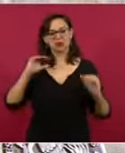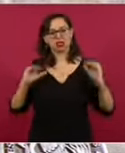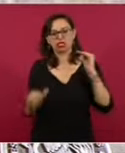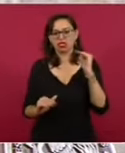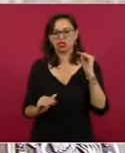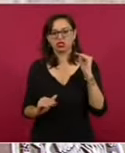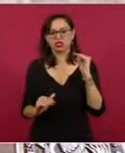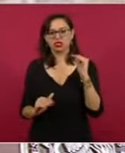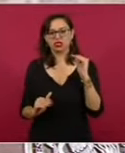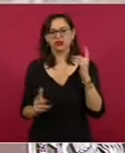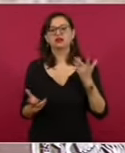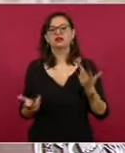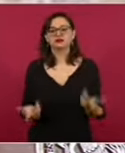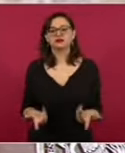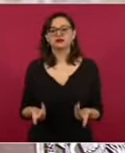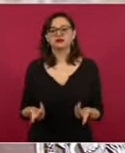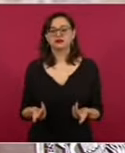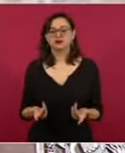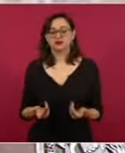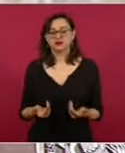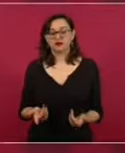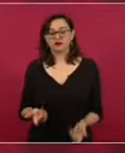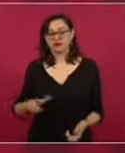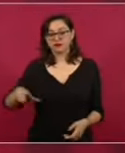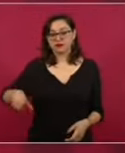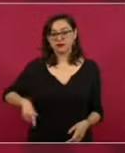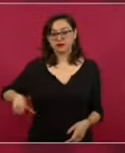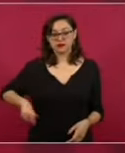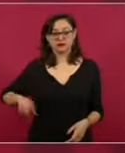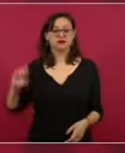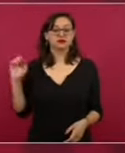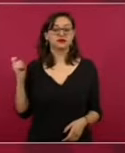porque no había autoridad moral.